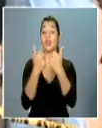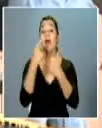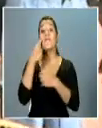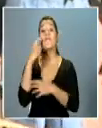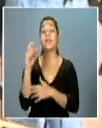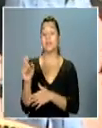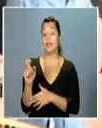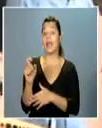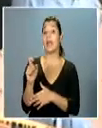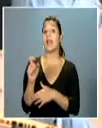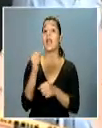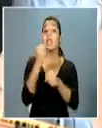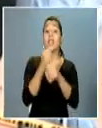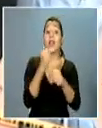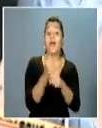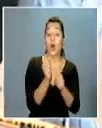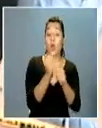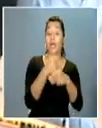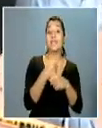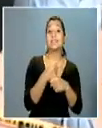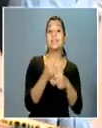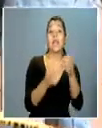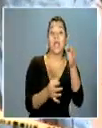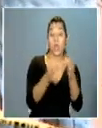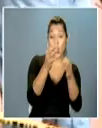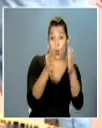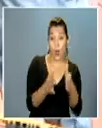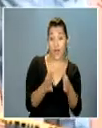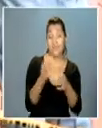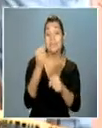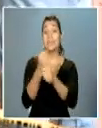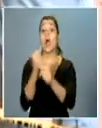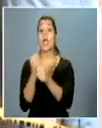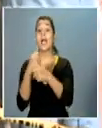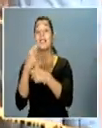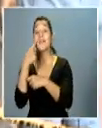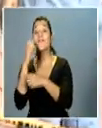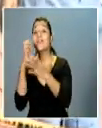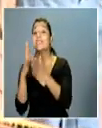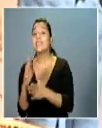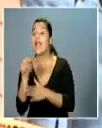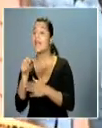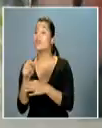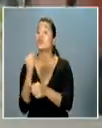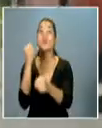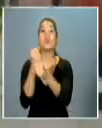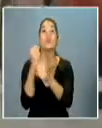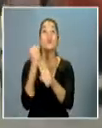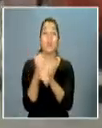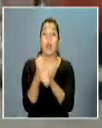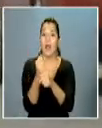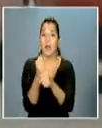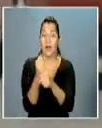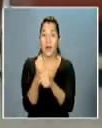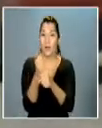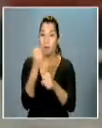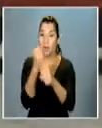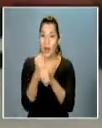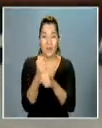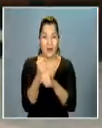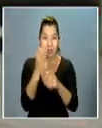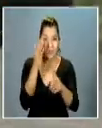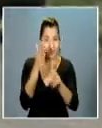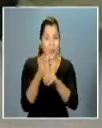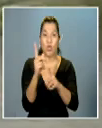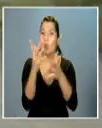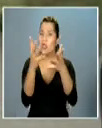hace el juez, el trabajo que hace el fiscal, es un trabajo objetivo, no es un trabajo con ganas de ganarse enemigos, ni que es